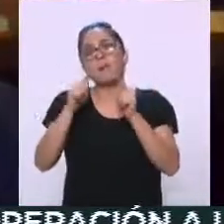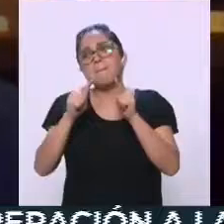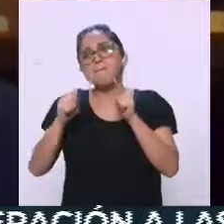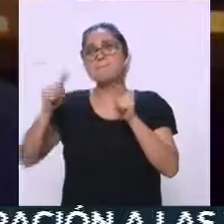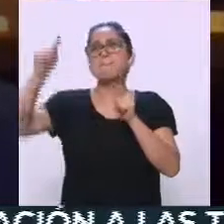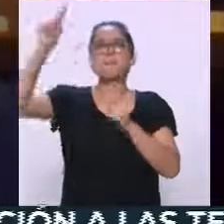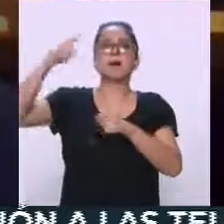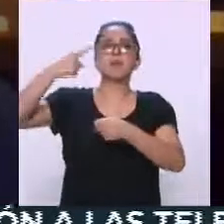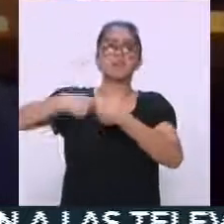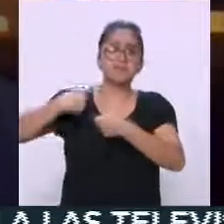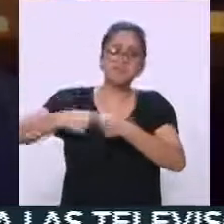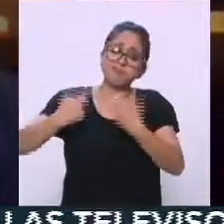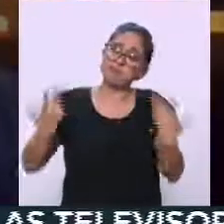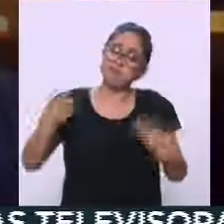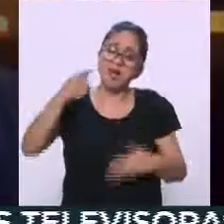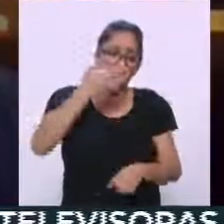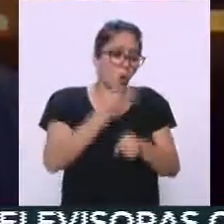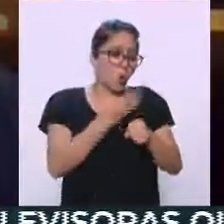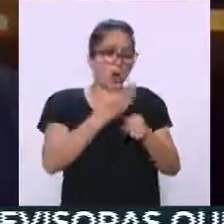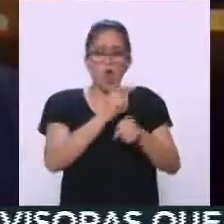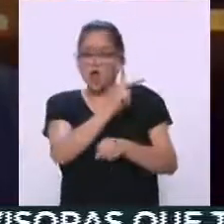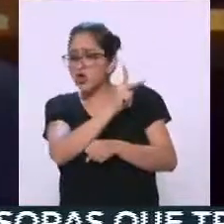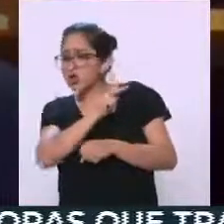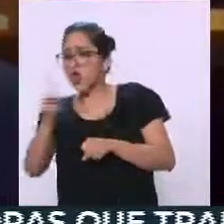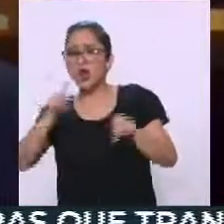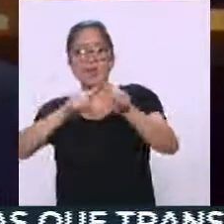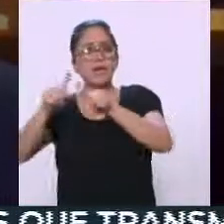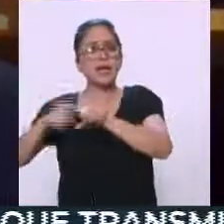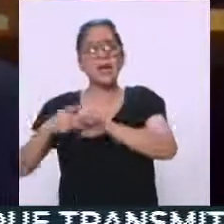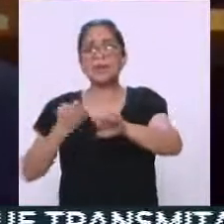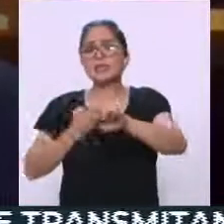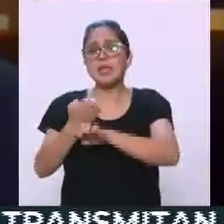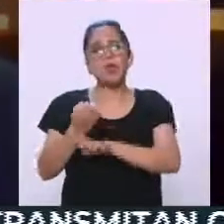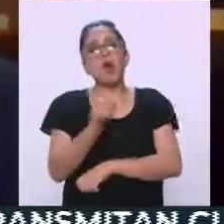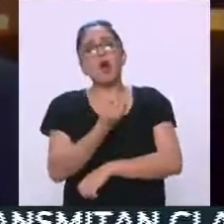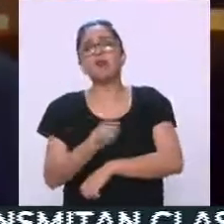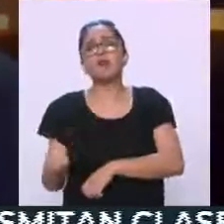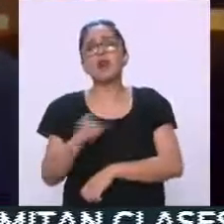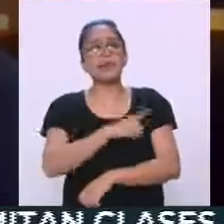todos cumplen los criterios para estar en semáforo rojo.